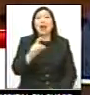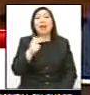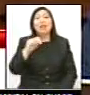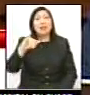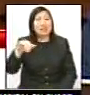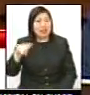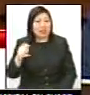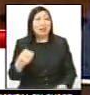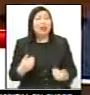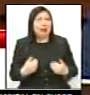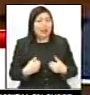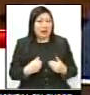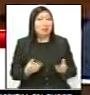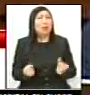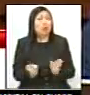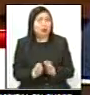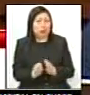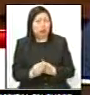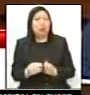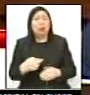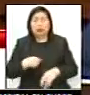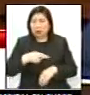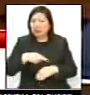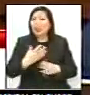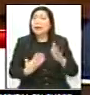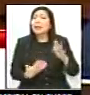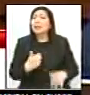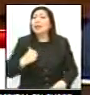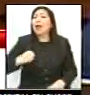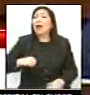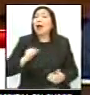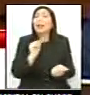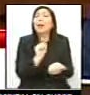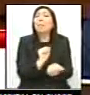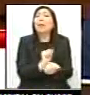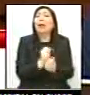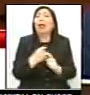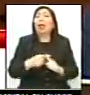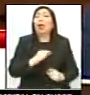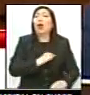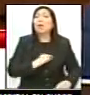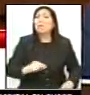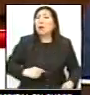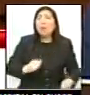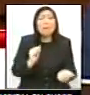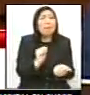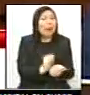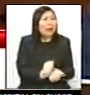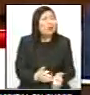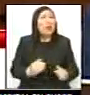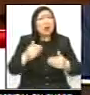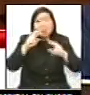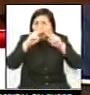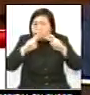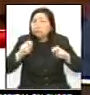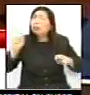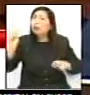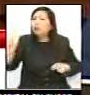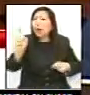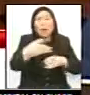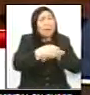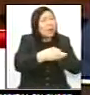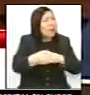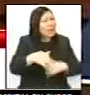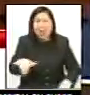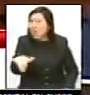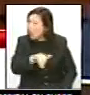tenemos también pequeños lavallatos en mi región. 15 alcaldes presos, el ex gobernador regional preso, y siguen las investigaciones. La